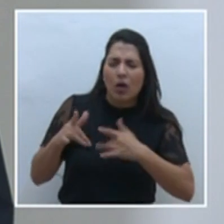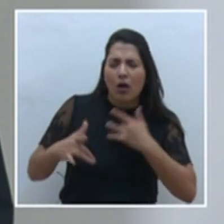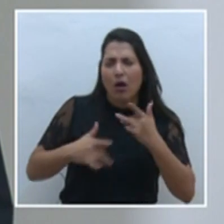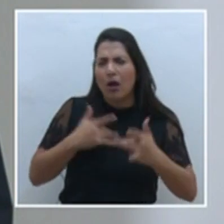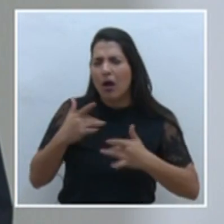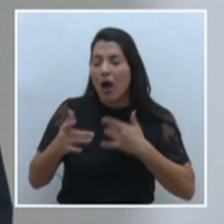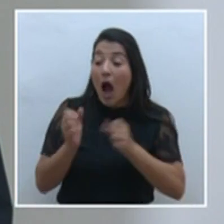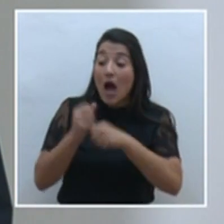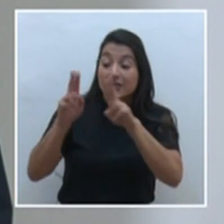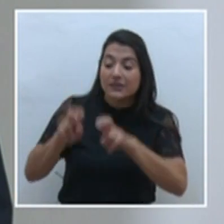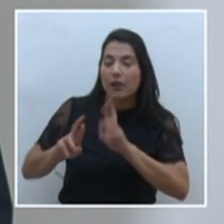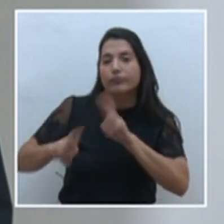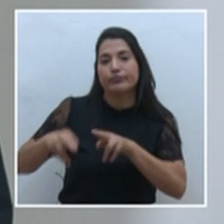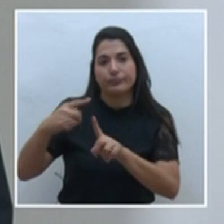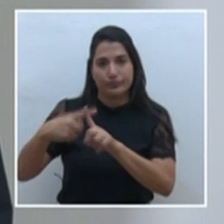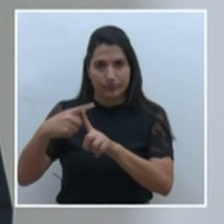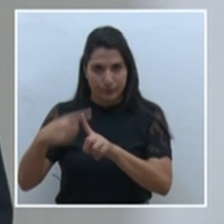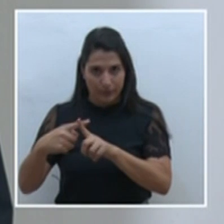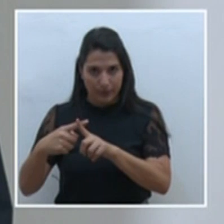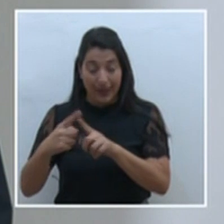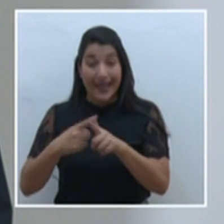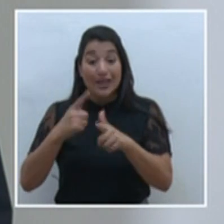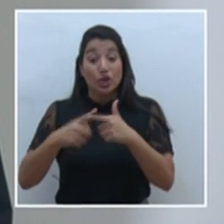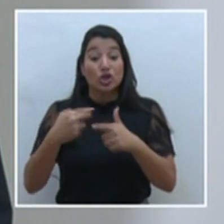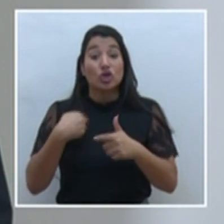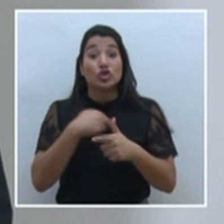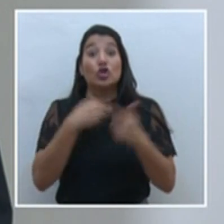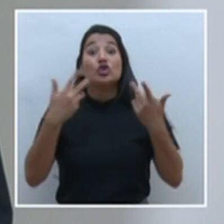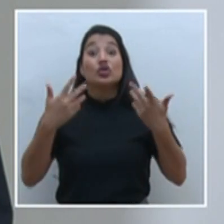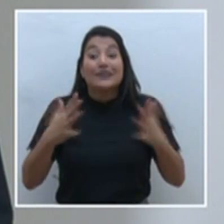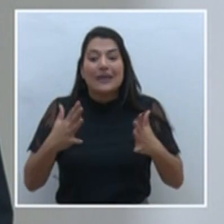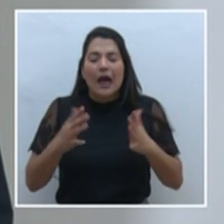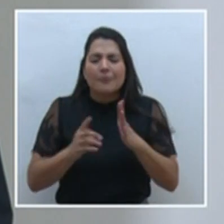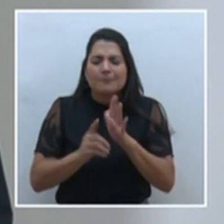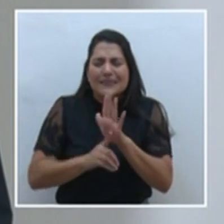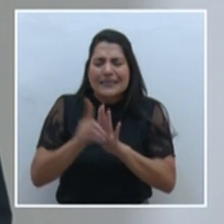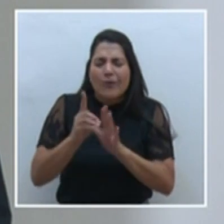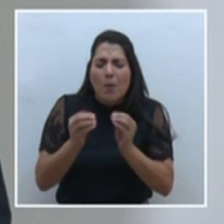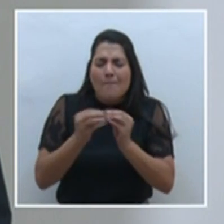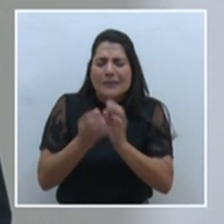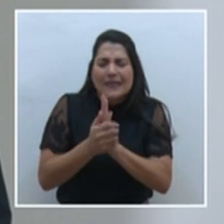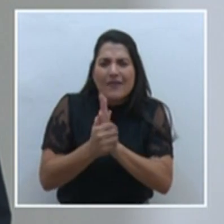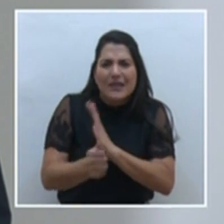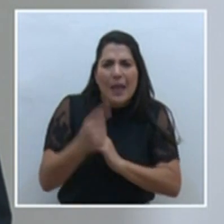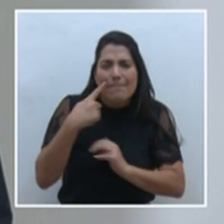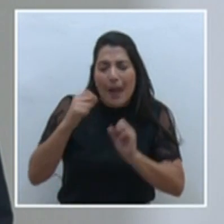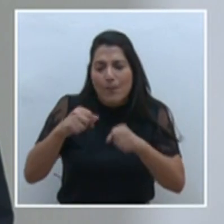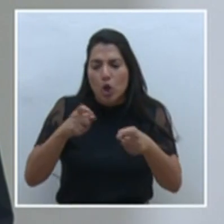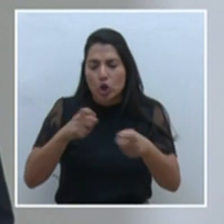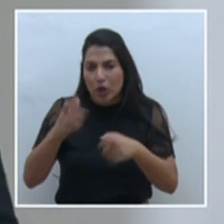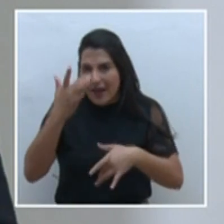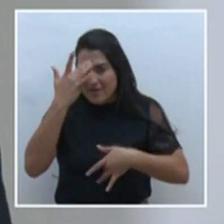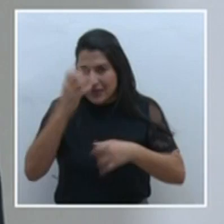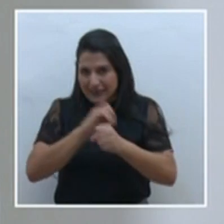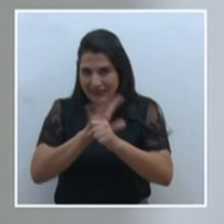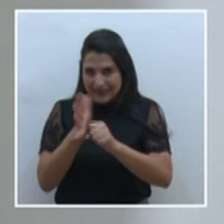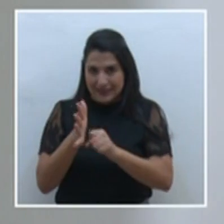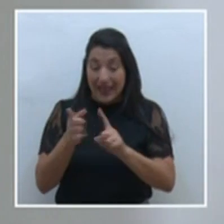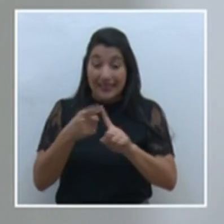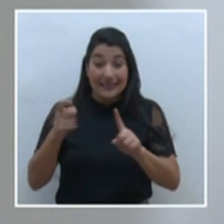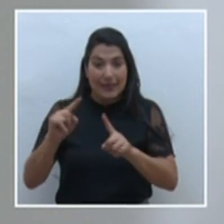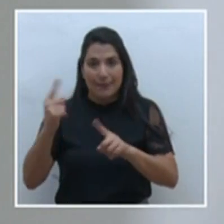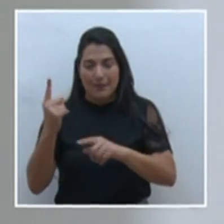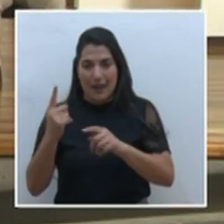que, sacando lo positivo, hemos aprendido a manejar o a lidiar esta enfermedad desde el primer caso que se presentó en el Hospital de Alajuela. Muchas